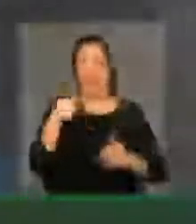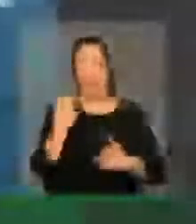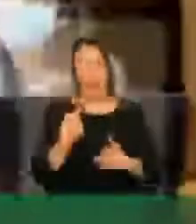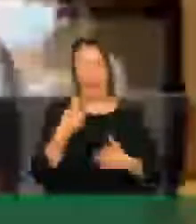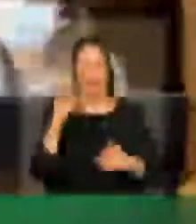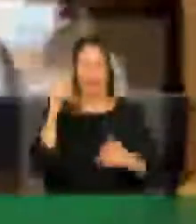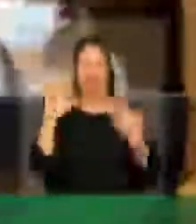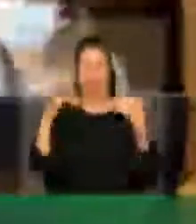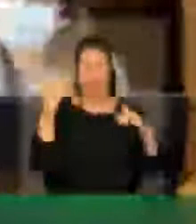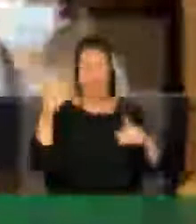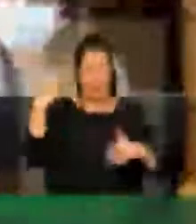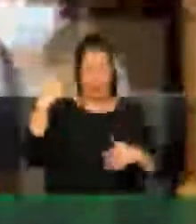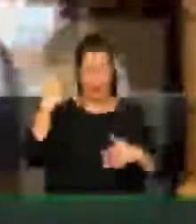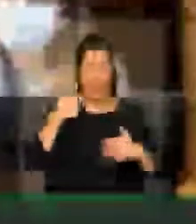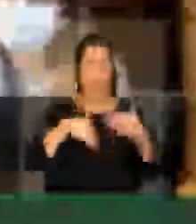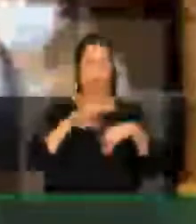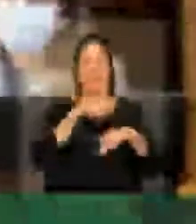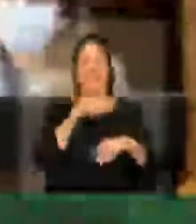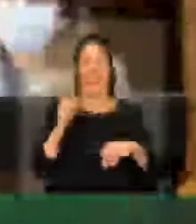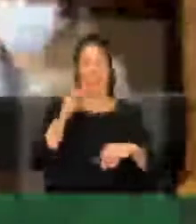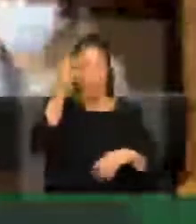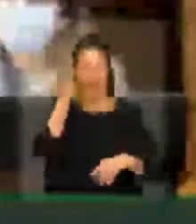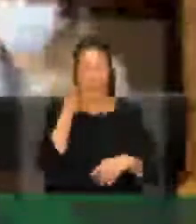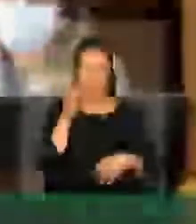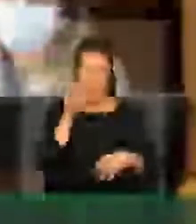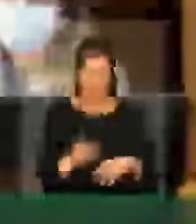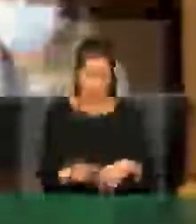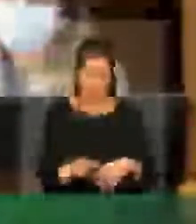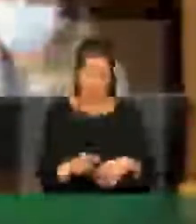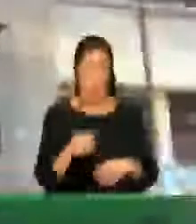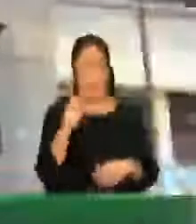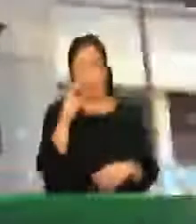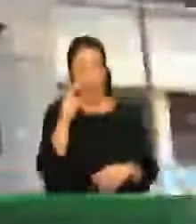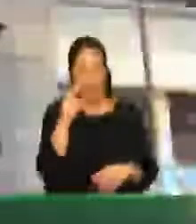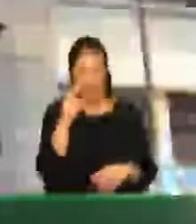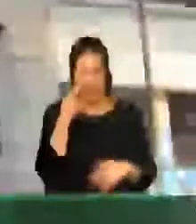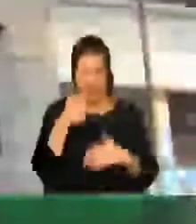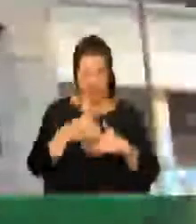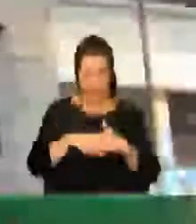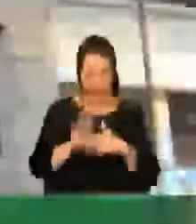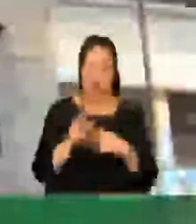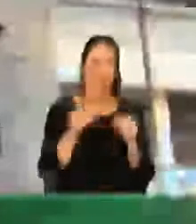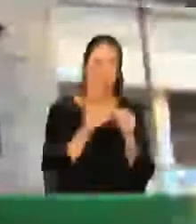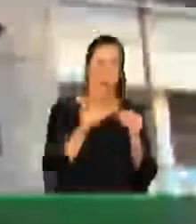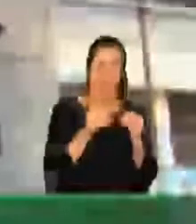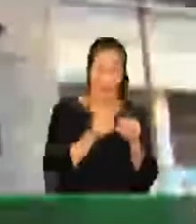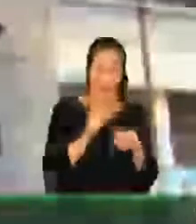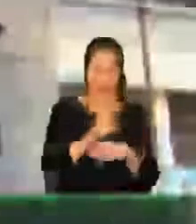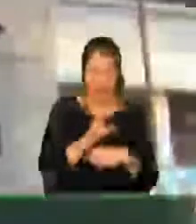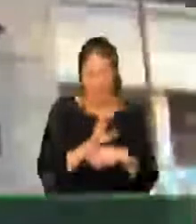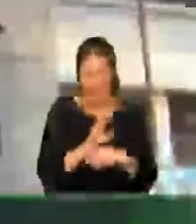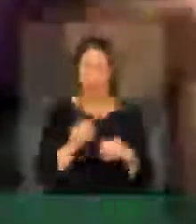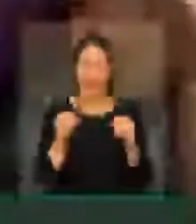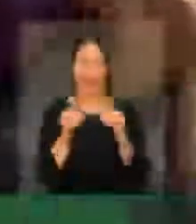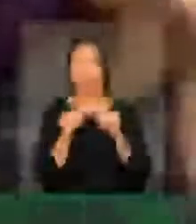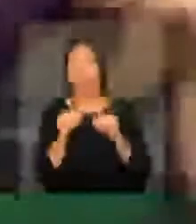un adolescente hay más de 100 personas que quedan afectadas. Lo cual, cuando nos ponemos a ver qué pasa a compañeros de clase, compañeros de un